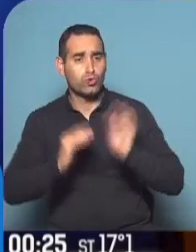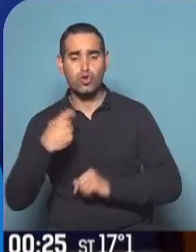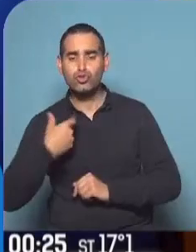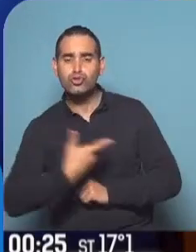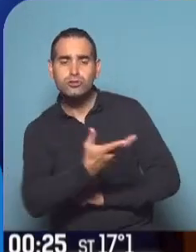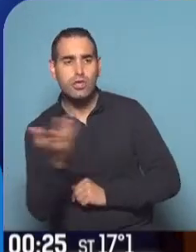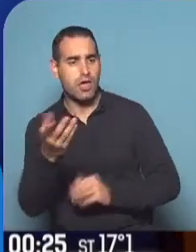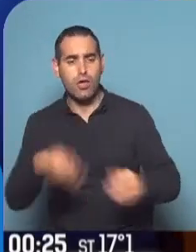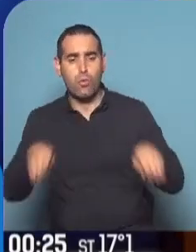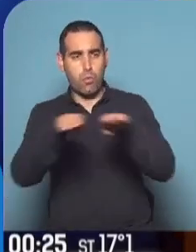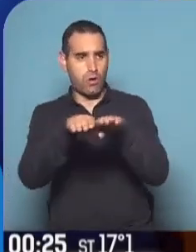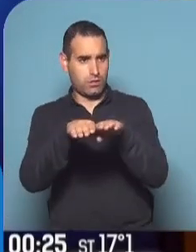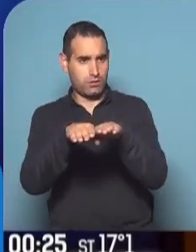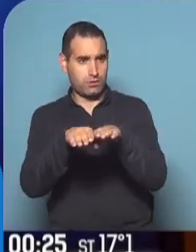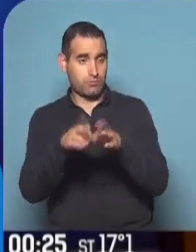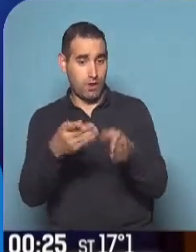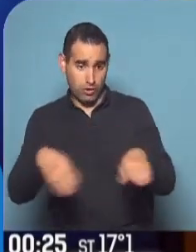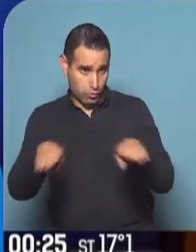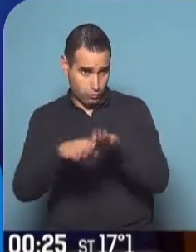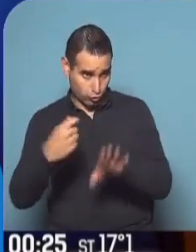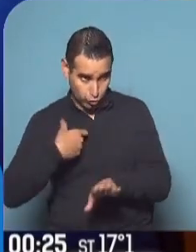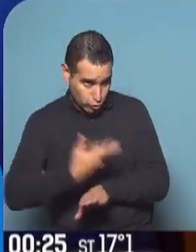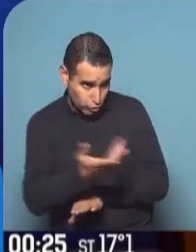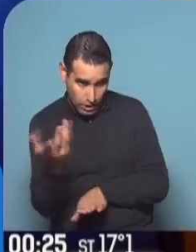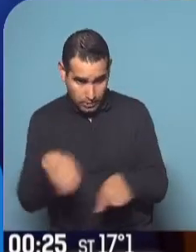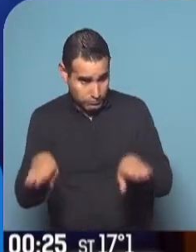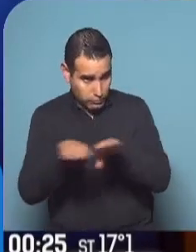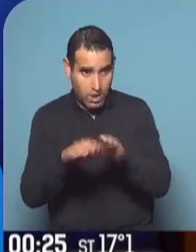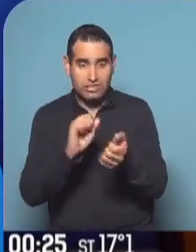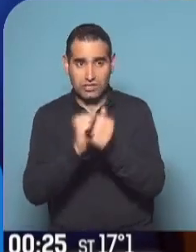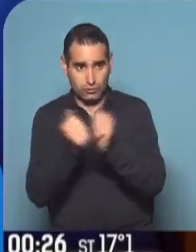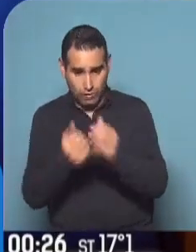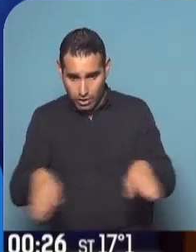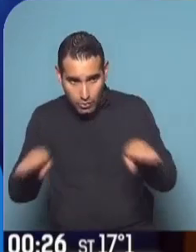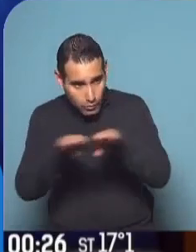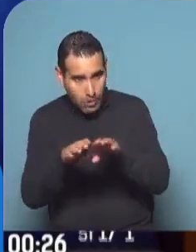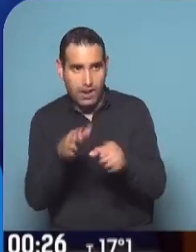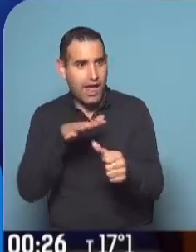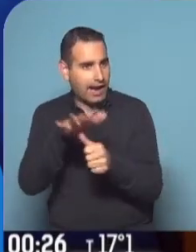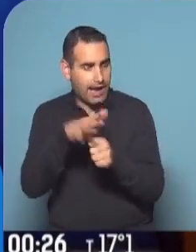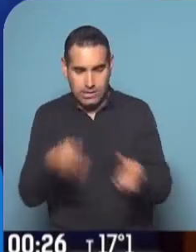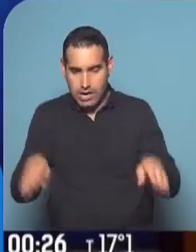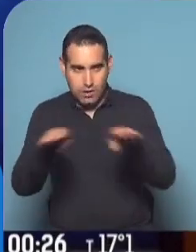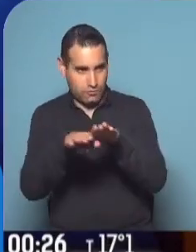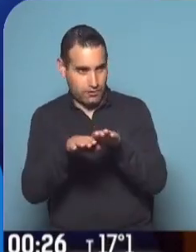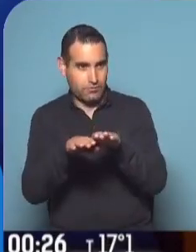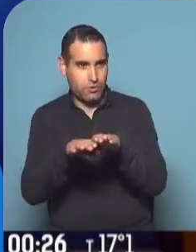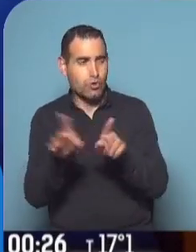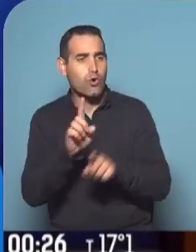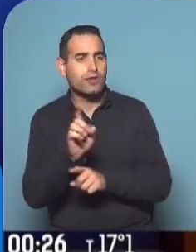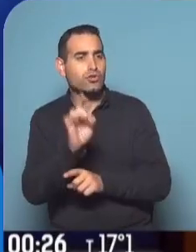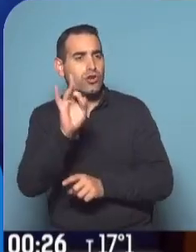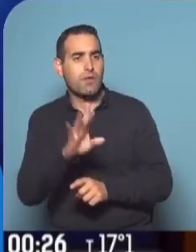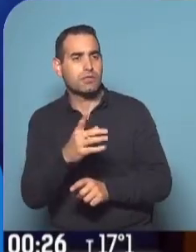igualitaria con de igualitaria en el sentido social en el sentido sexual y en el sentido de género de modo que no se trata de este